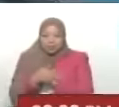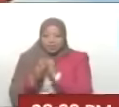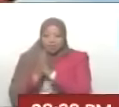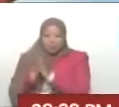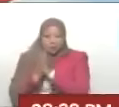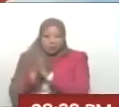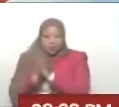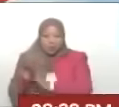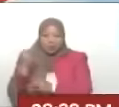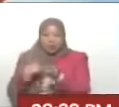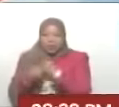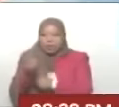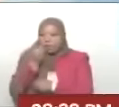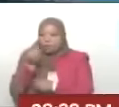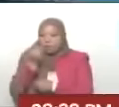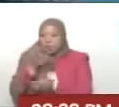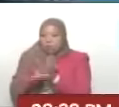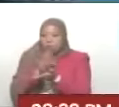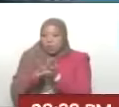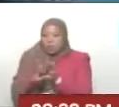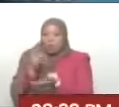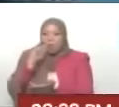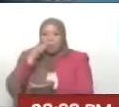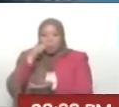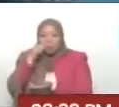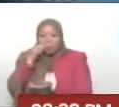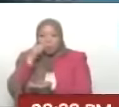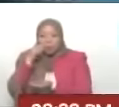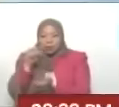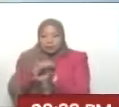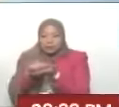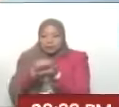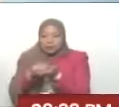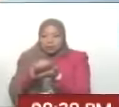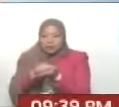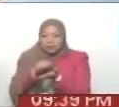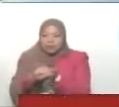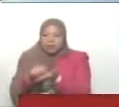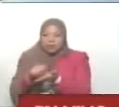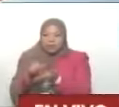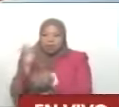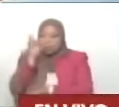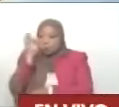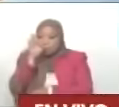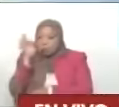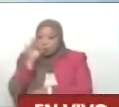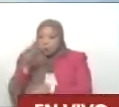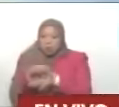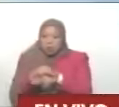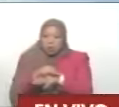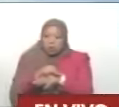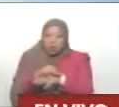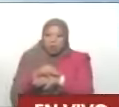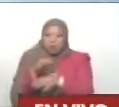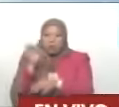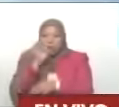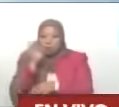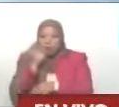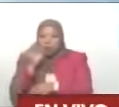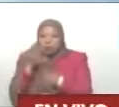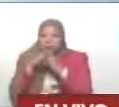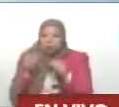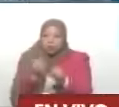¿Cómo le gusta la cachapa? Con pollo y queso. Bueno, ahí tenemos chistorra, jamón de pierna, jamón ahumado, pernil. ¿Todo